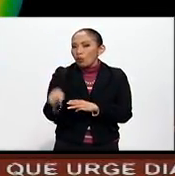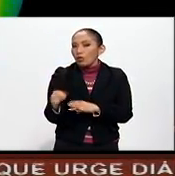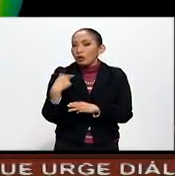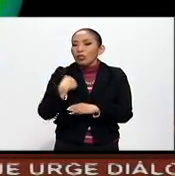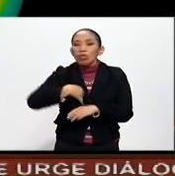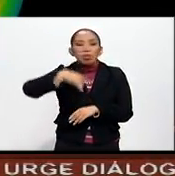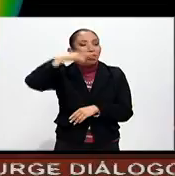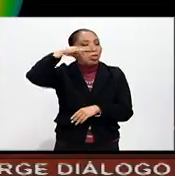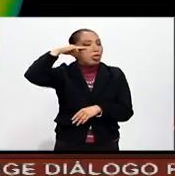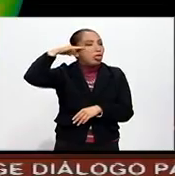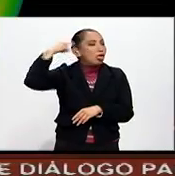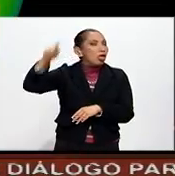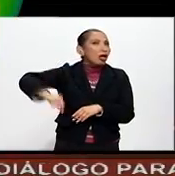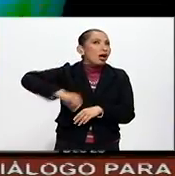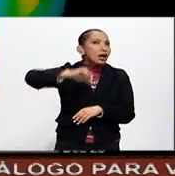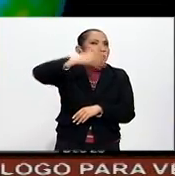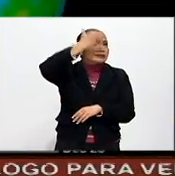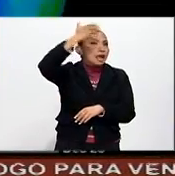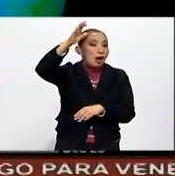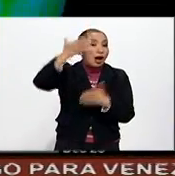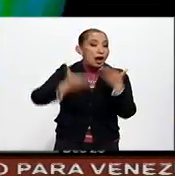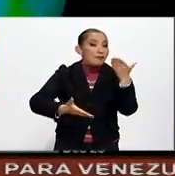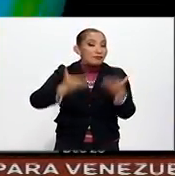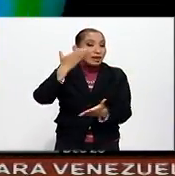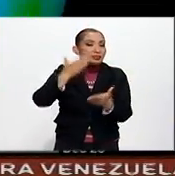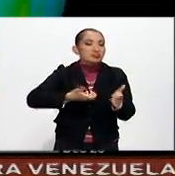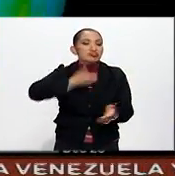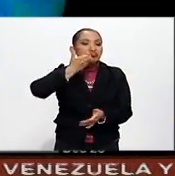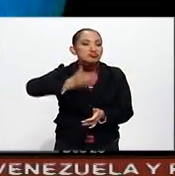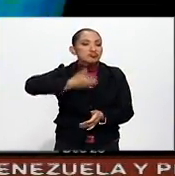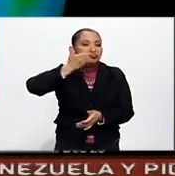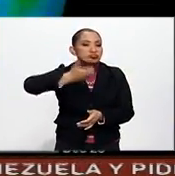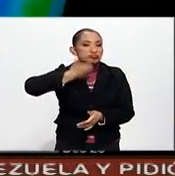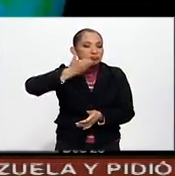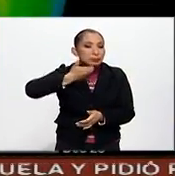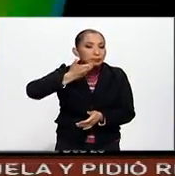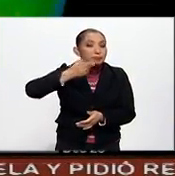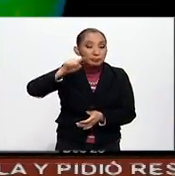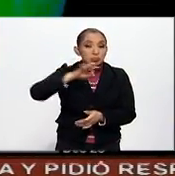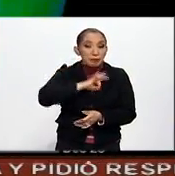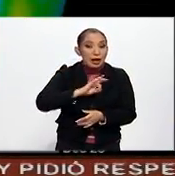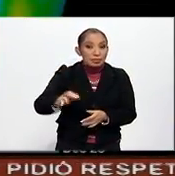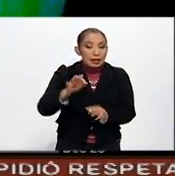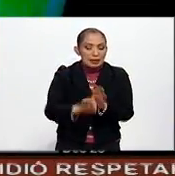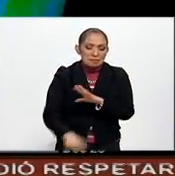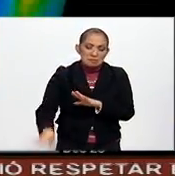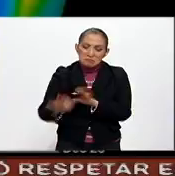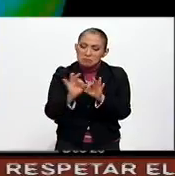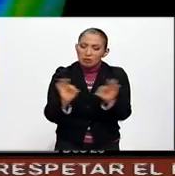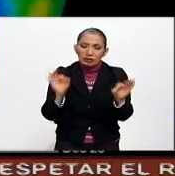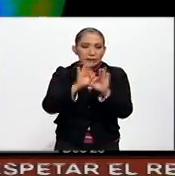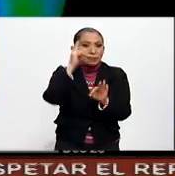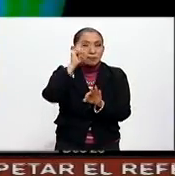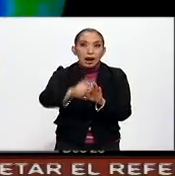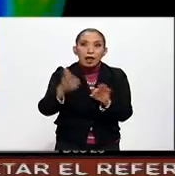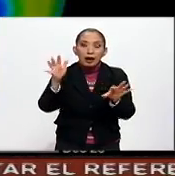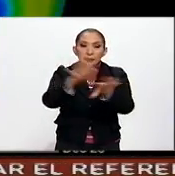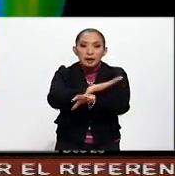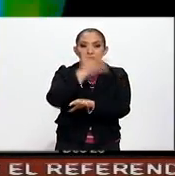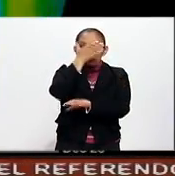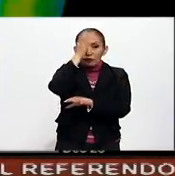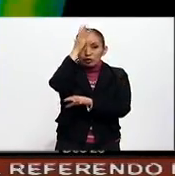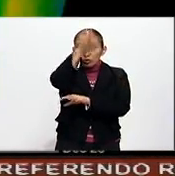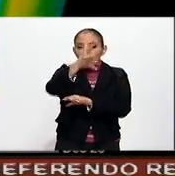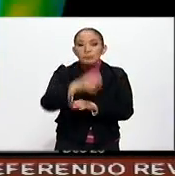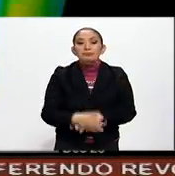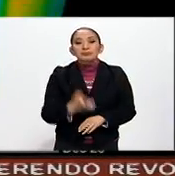no percibimos allá en las alturas, pero que a veces usamos de manera cotidiana en los hogares, pueden ser fundamentales para nuestro futuro. Y